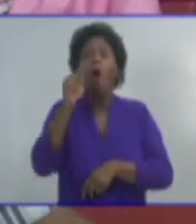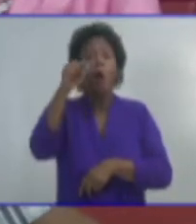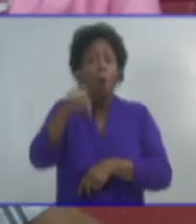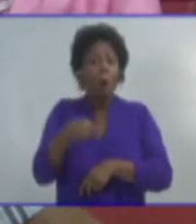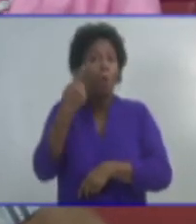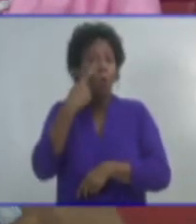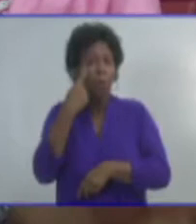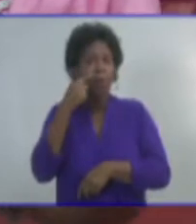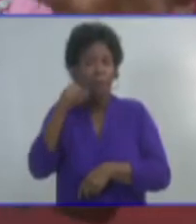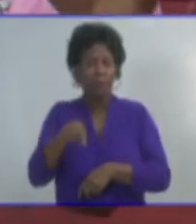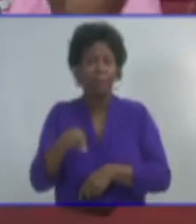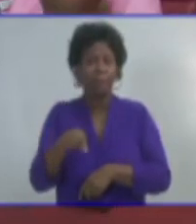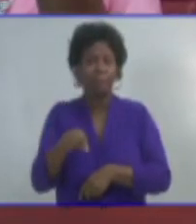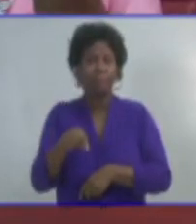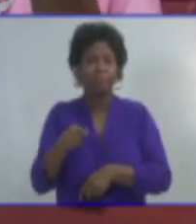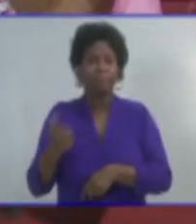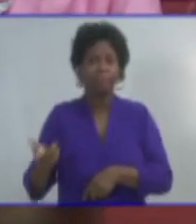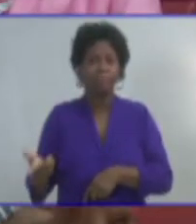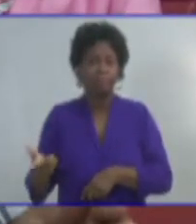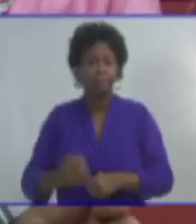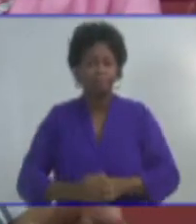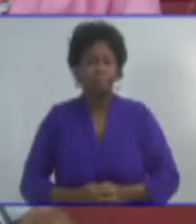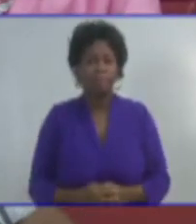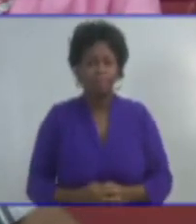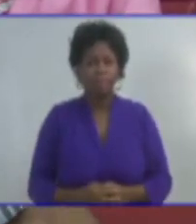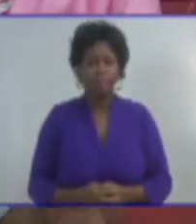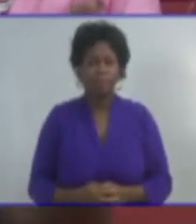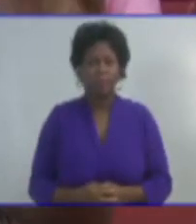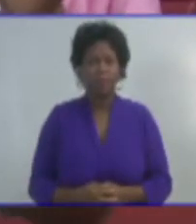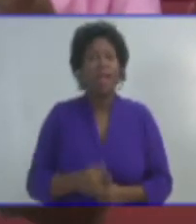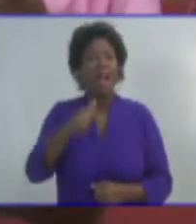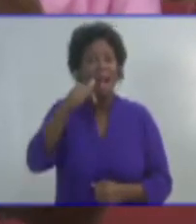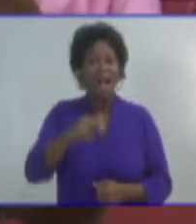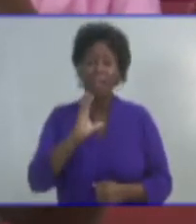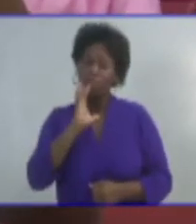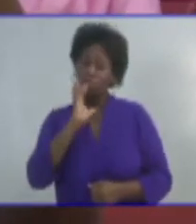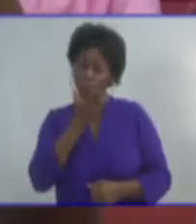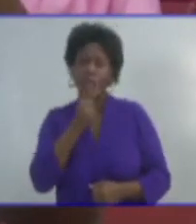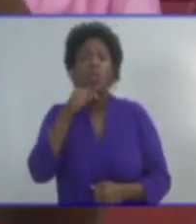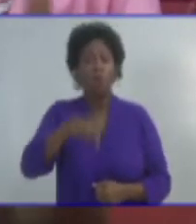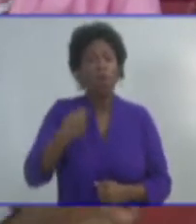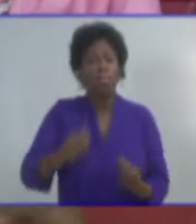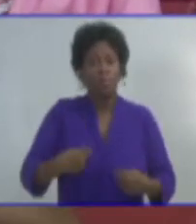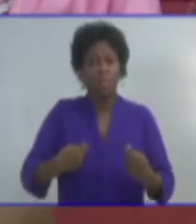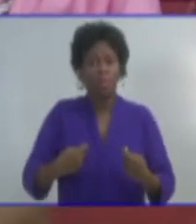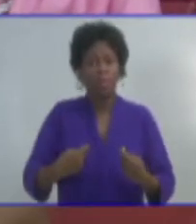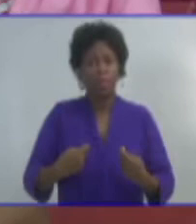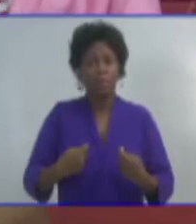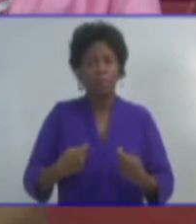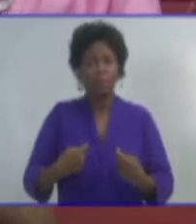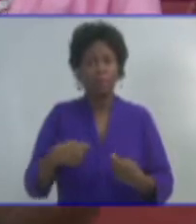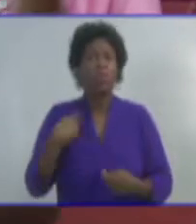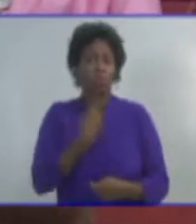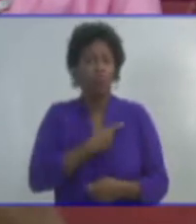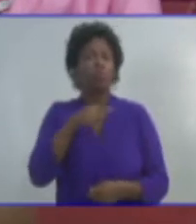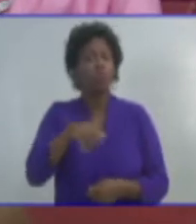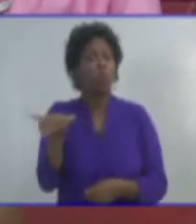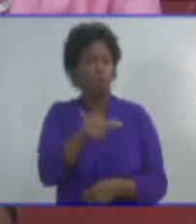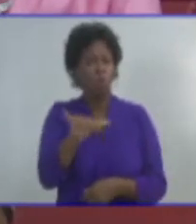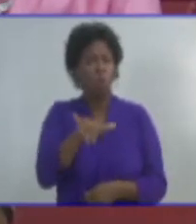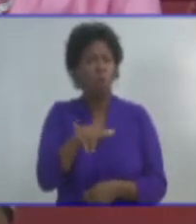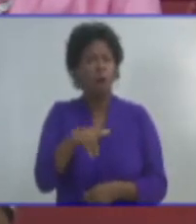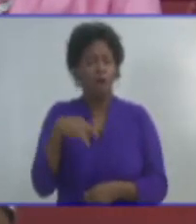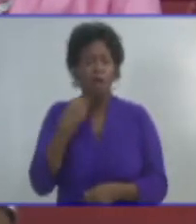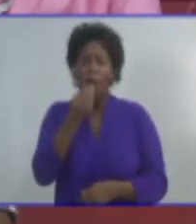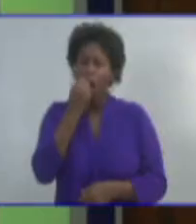apreciado que con seriedad y con una más pronto nosotros vamos a tener también un respaldo a la